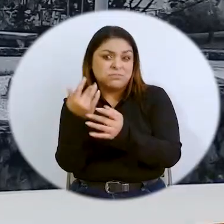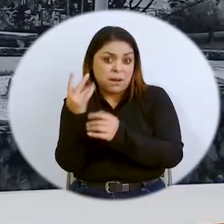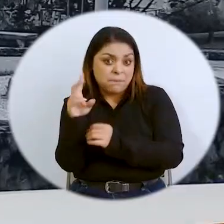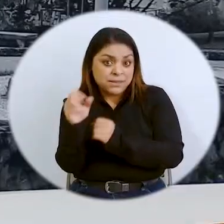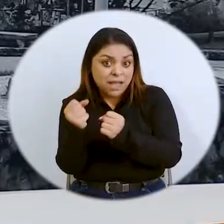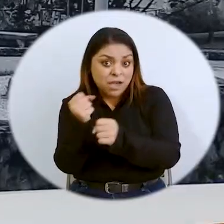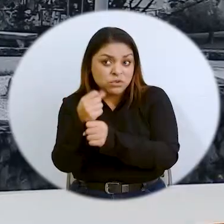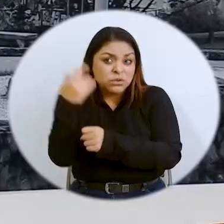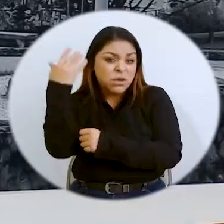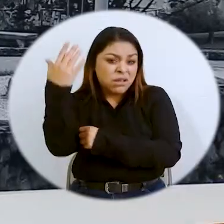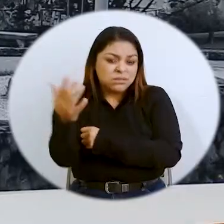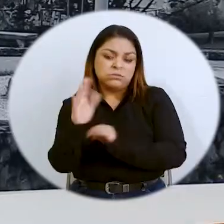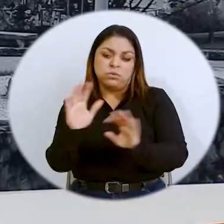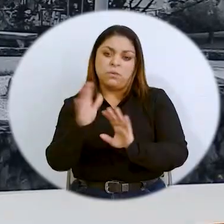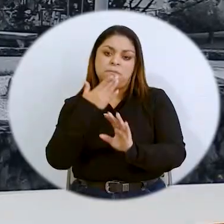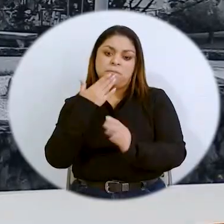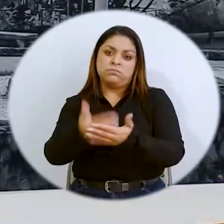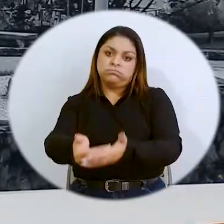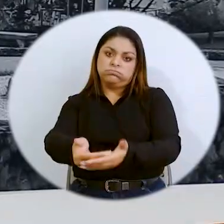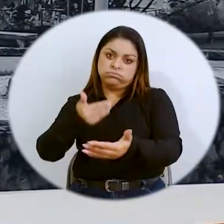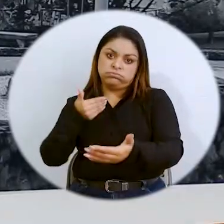hacemos, nos puede